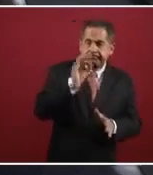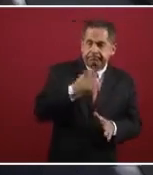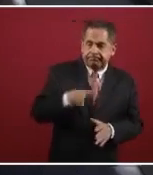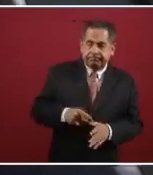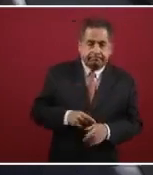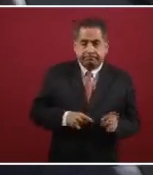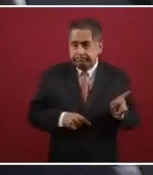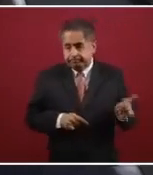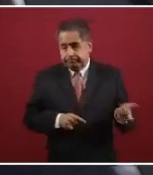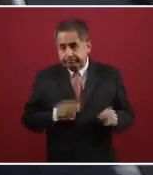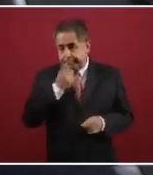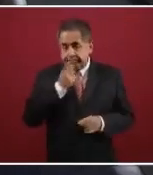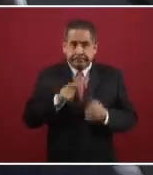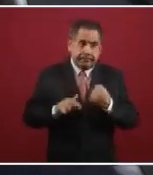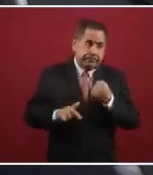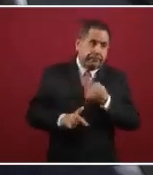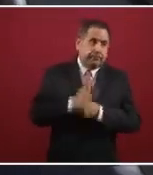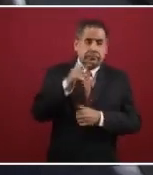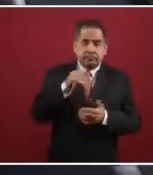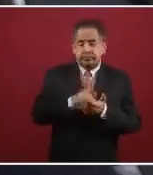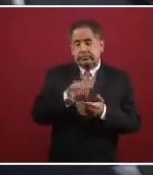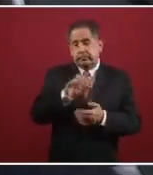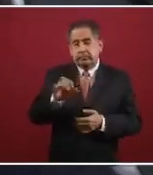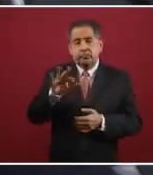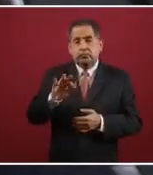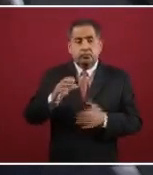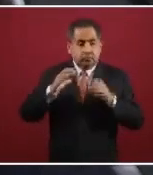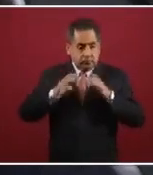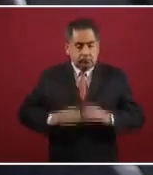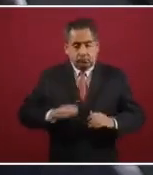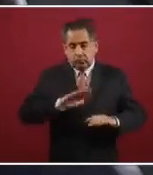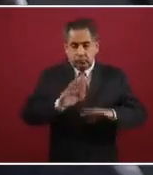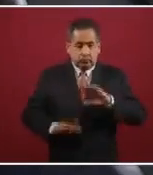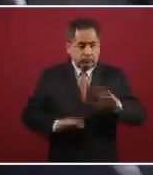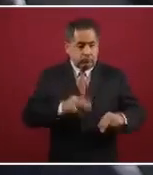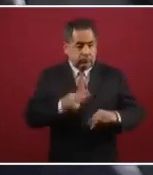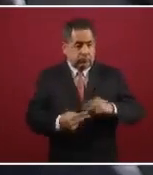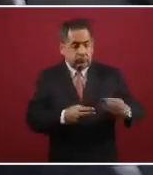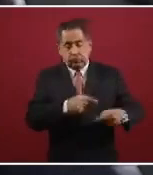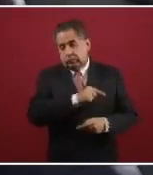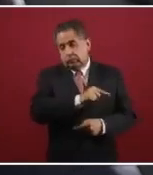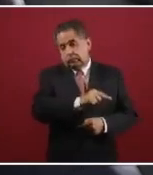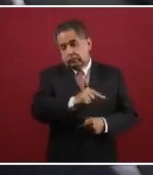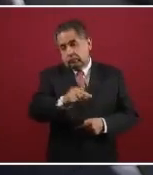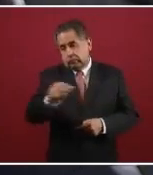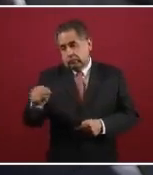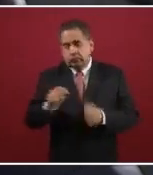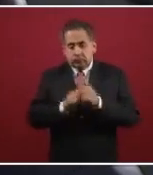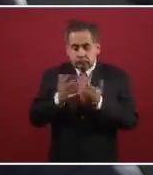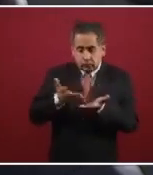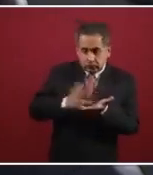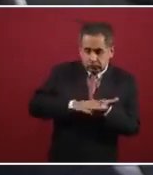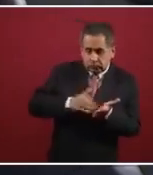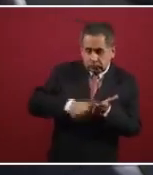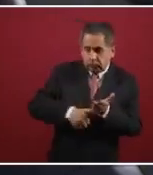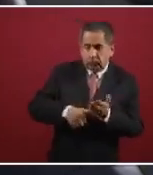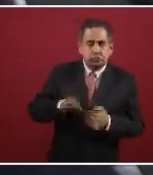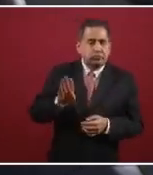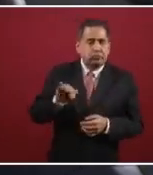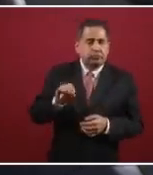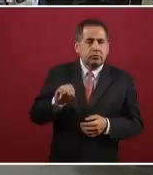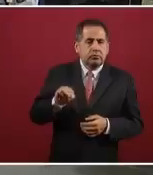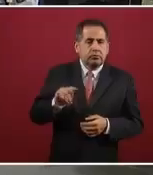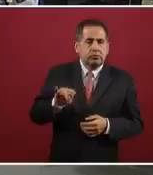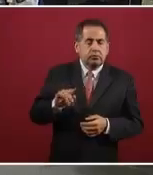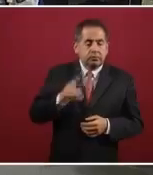daban datos de 12.540 cadáveres ubicados a través de los datos biométricos y